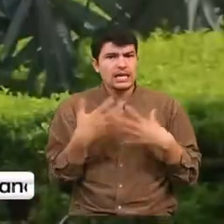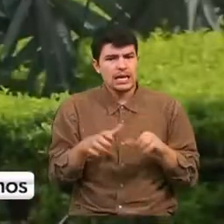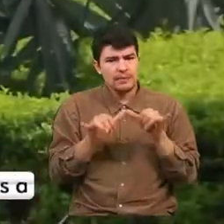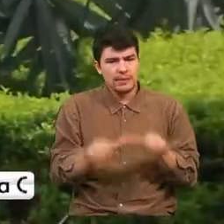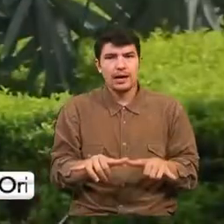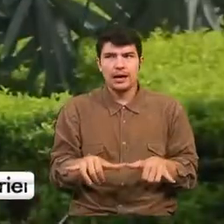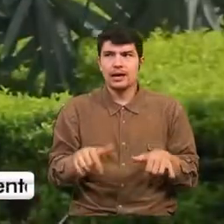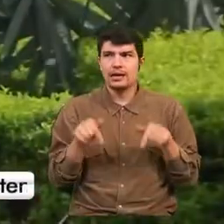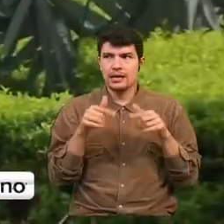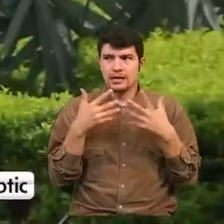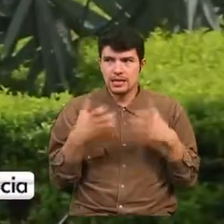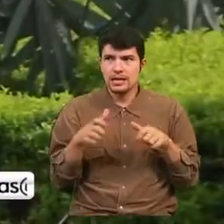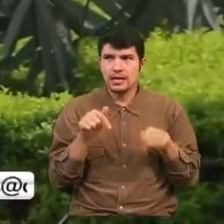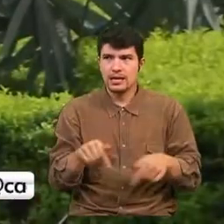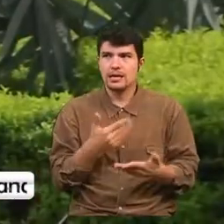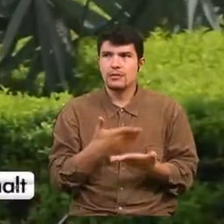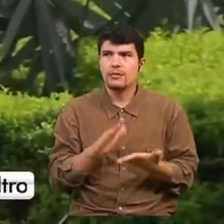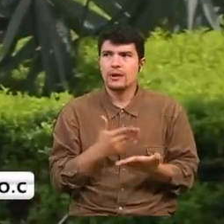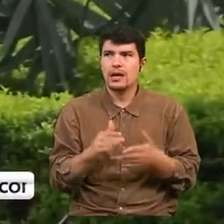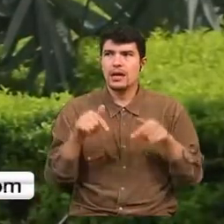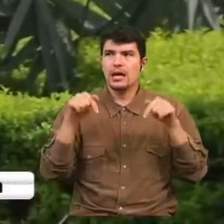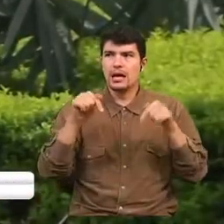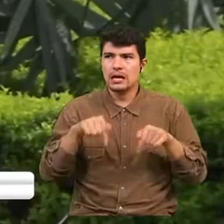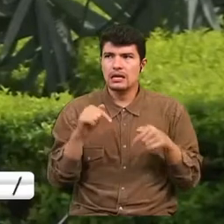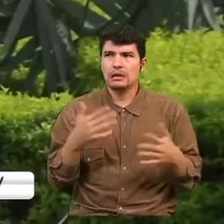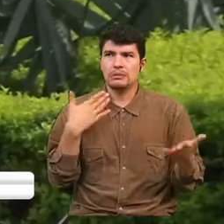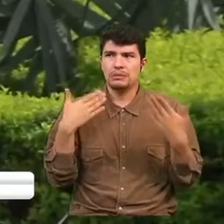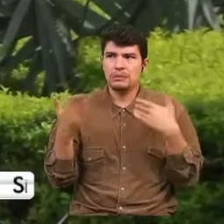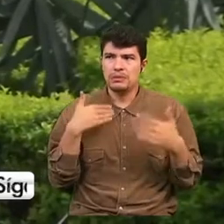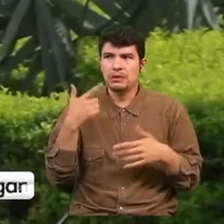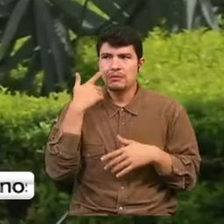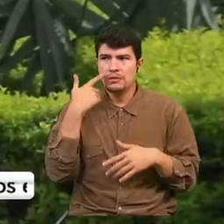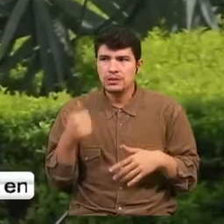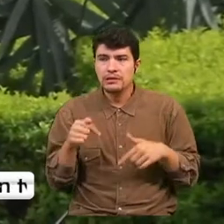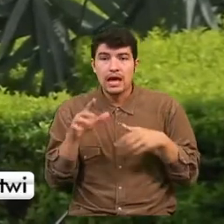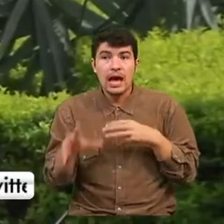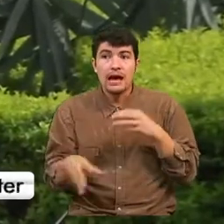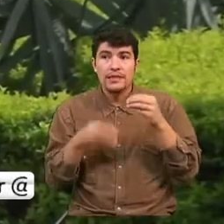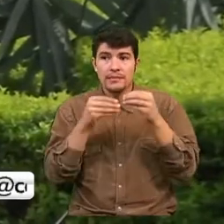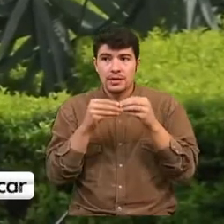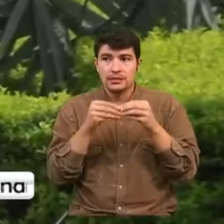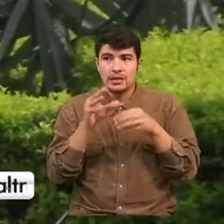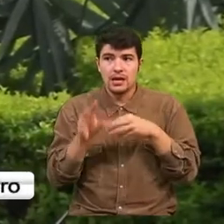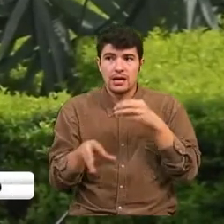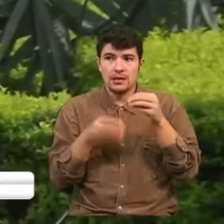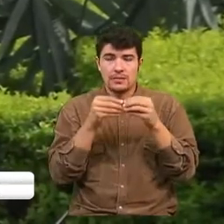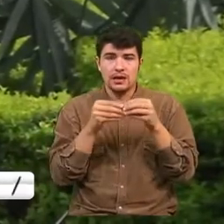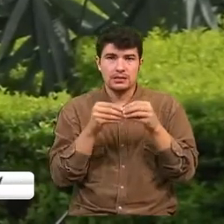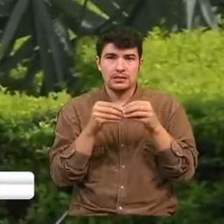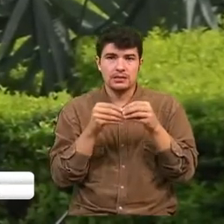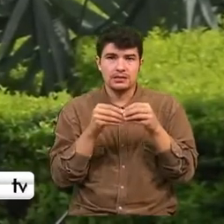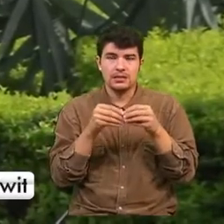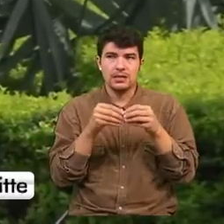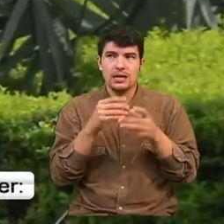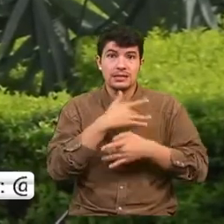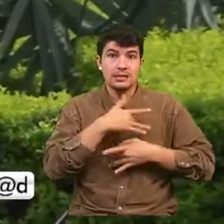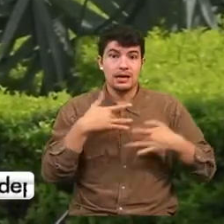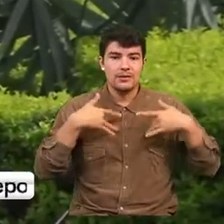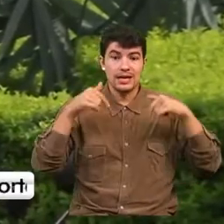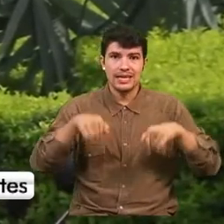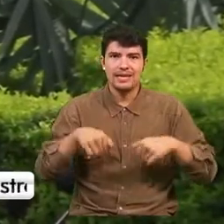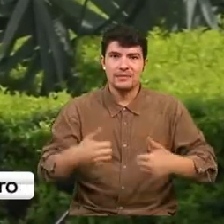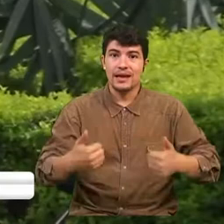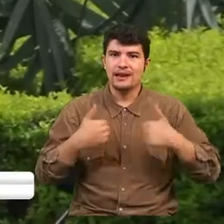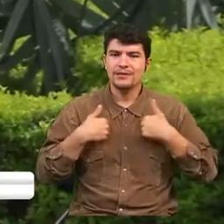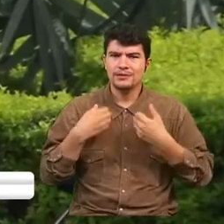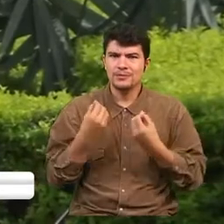quedarse acá, quieren comprar acá. El clima es muy suavecito, cálido, muy agradable. Además, hay algo en salud que nos favorece y está